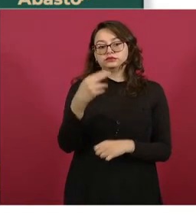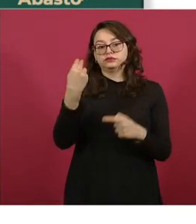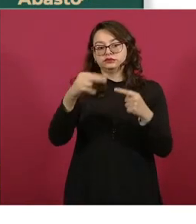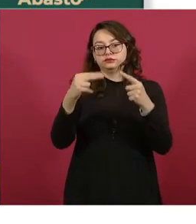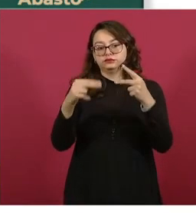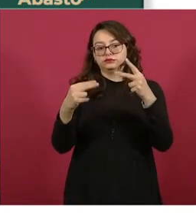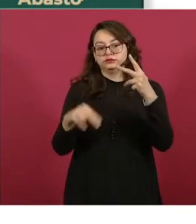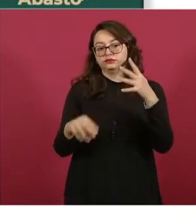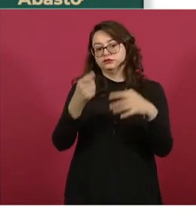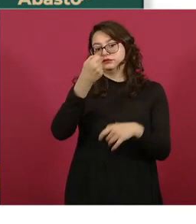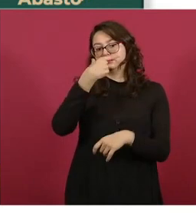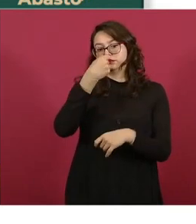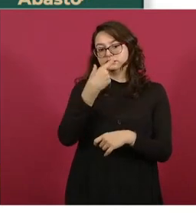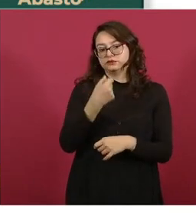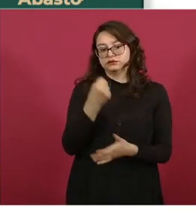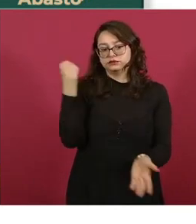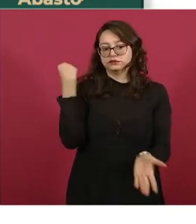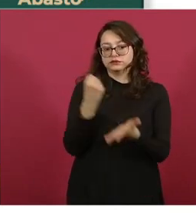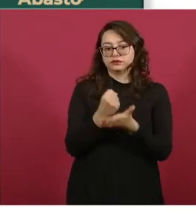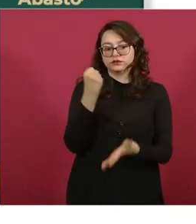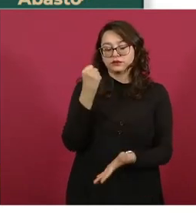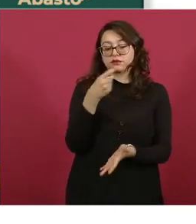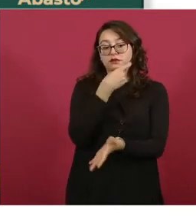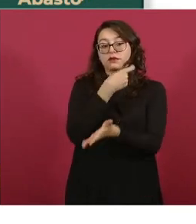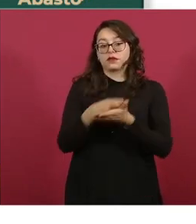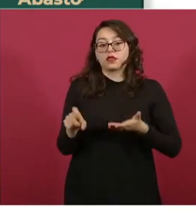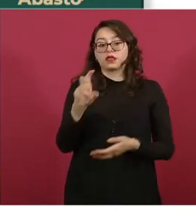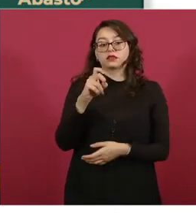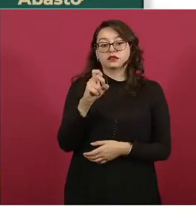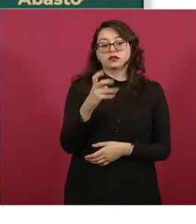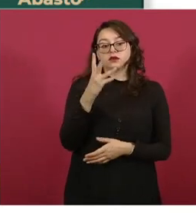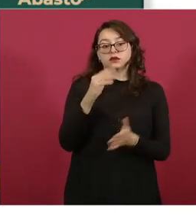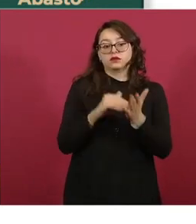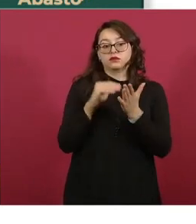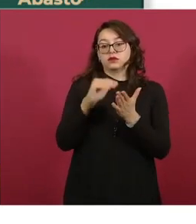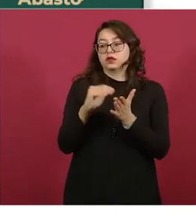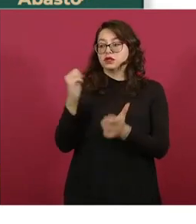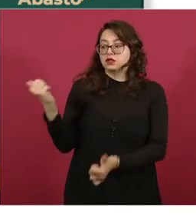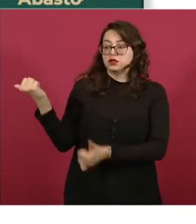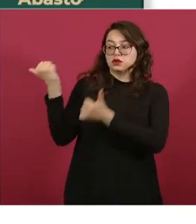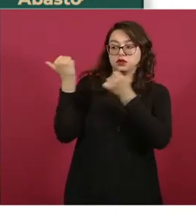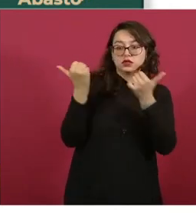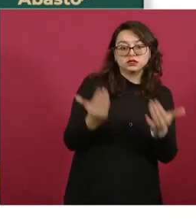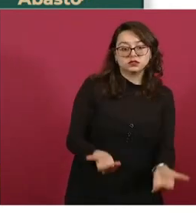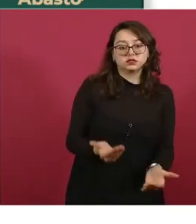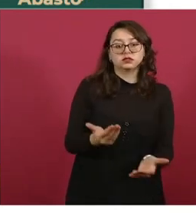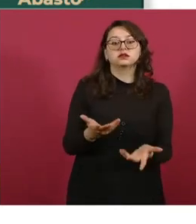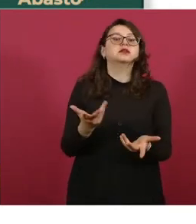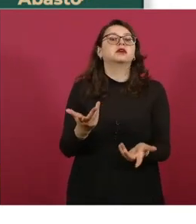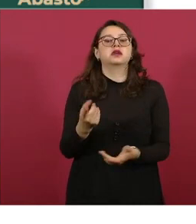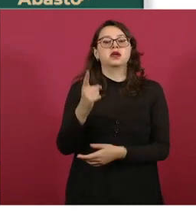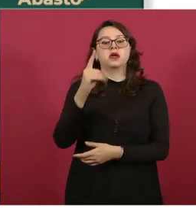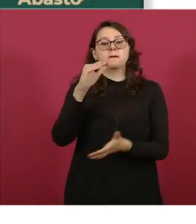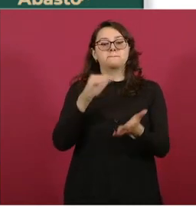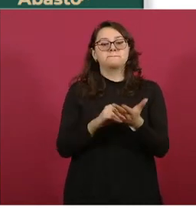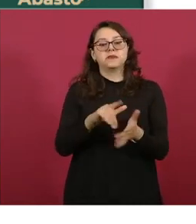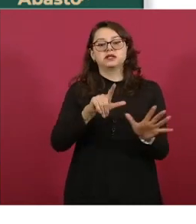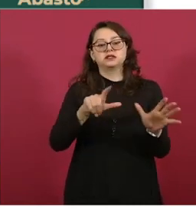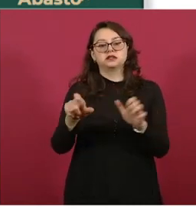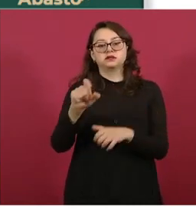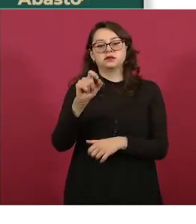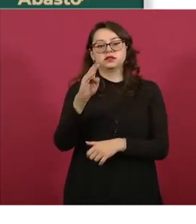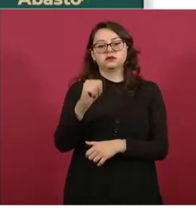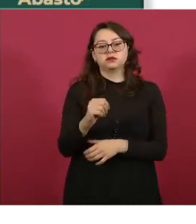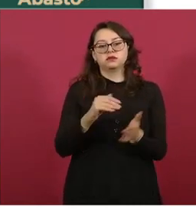794 claves de medicamentos y se han adquirido 34 millones de piezas, una inversión de 1.729 millones